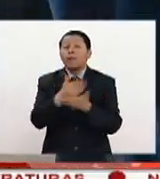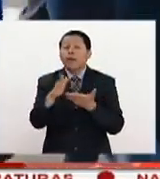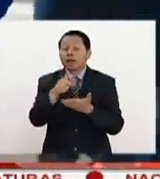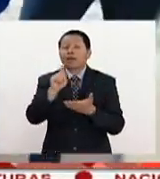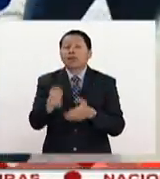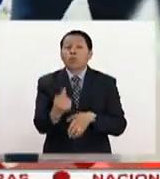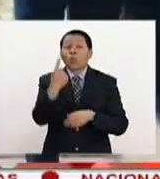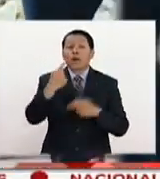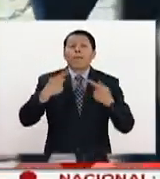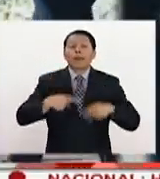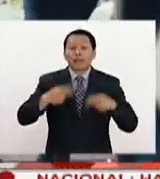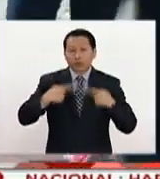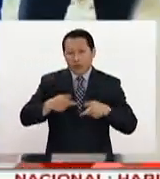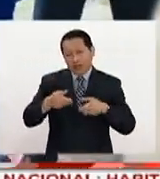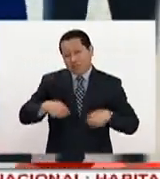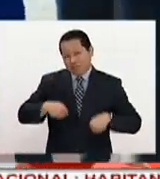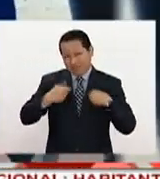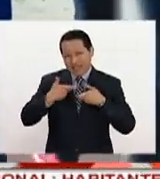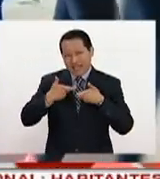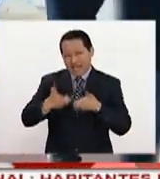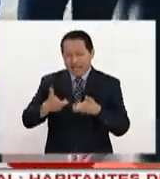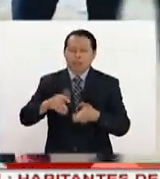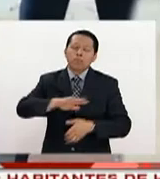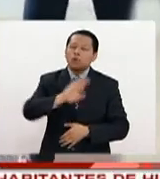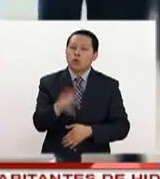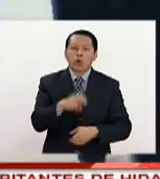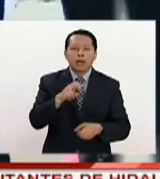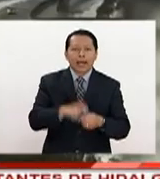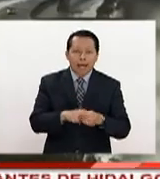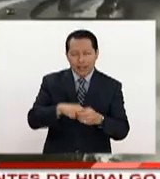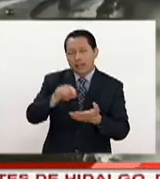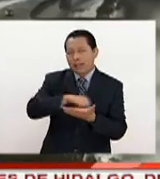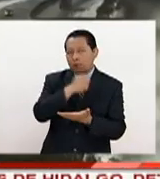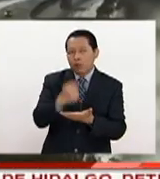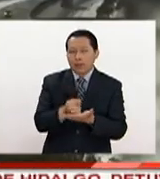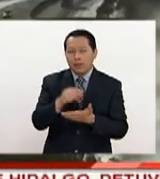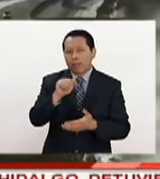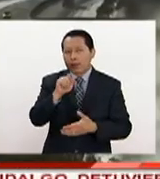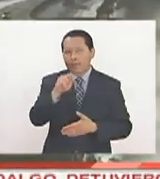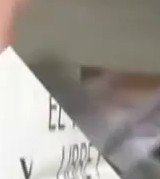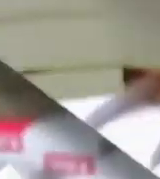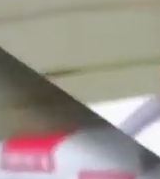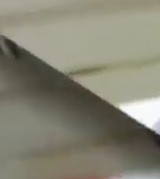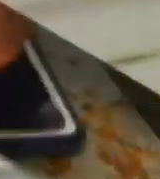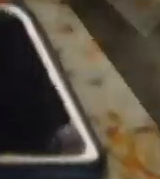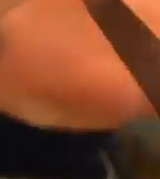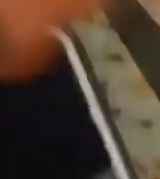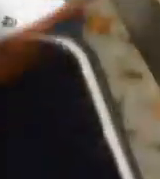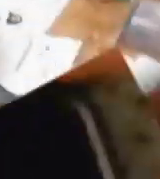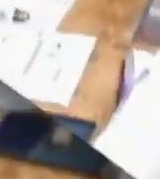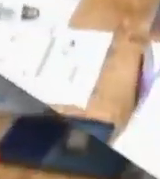una persona en situación de calle murió por hipotermia en Matamoros, Tamaulipas.